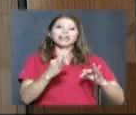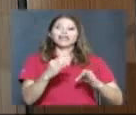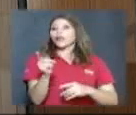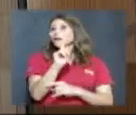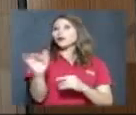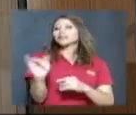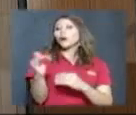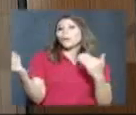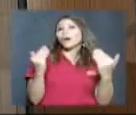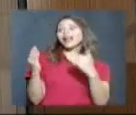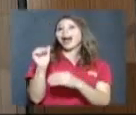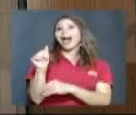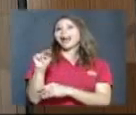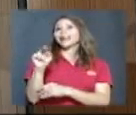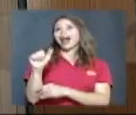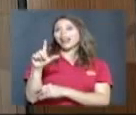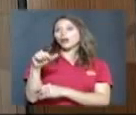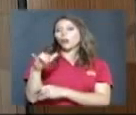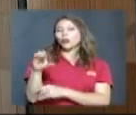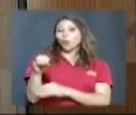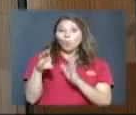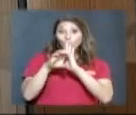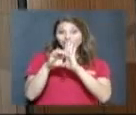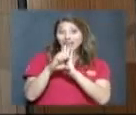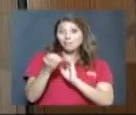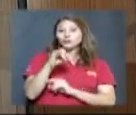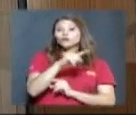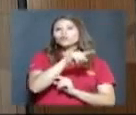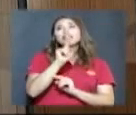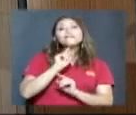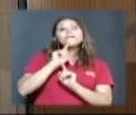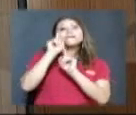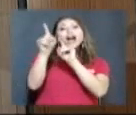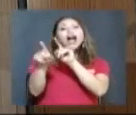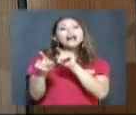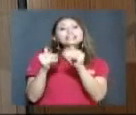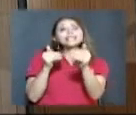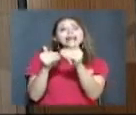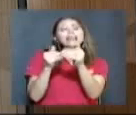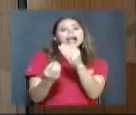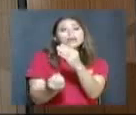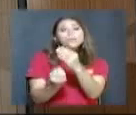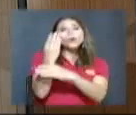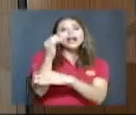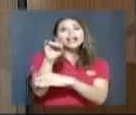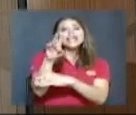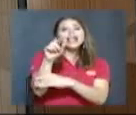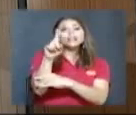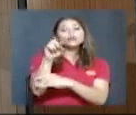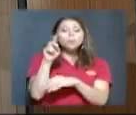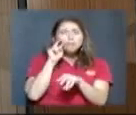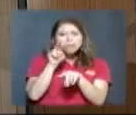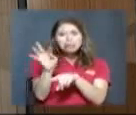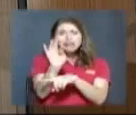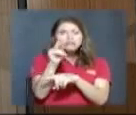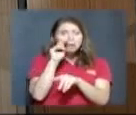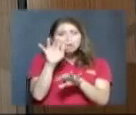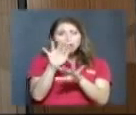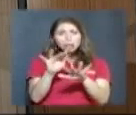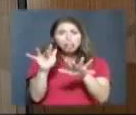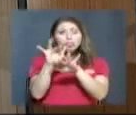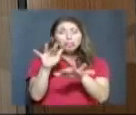del volcán Irazú, se te va perdiendo la imagen. Con el digital, aunque usted esté a la par o donde entre la señal, usted tiene robustez de señal. Acá nada